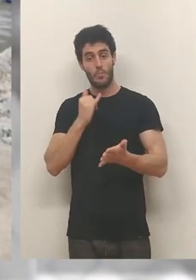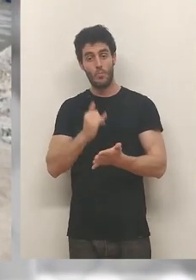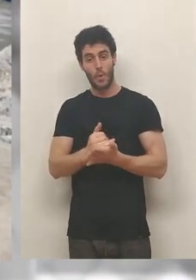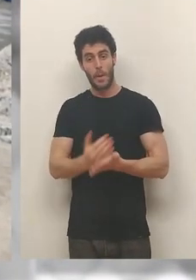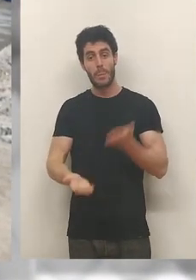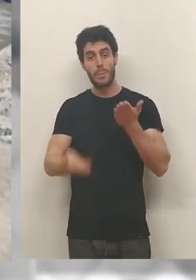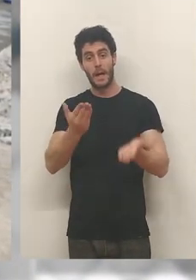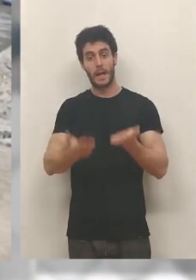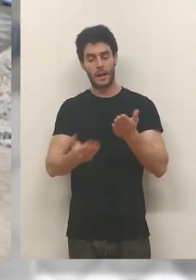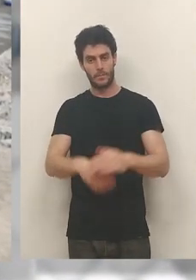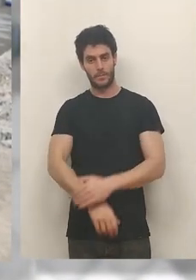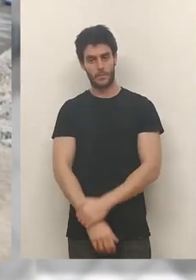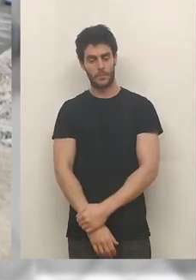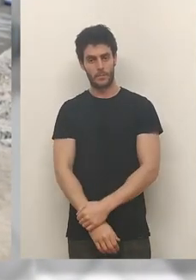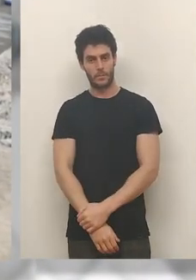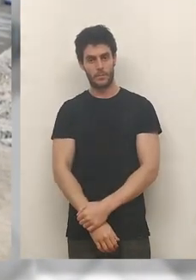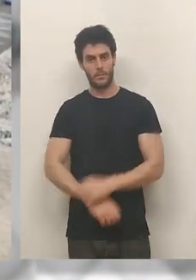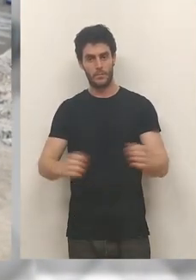la prueba de carga correspondiente.